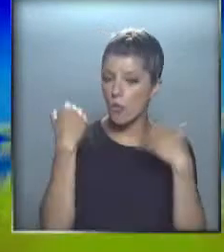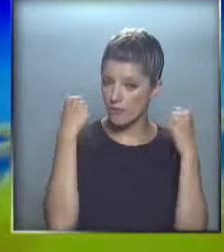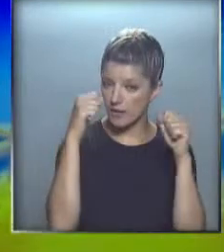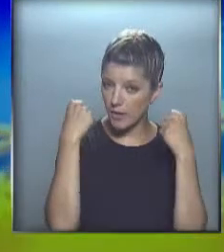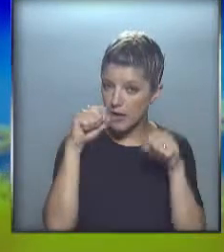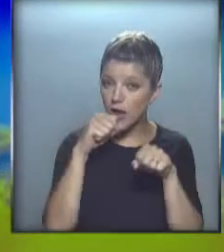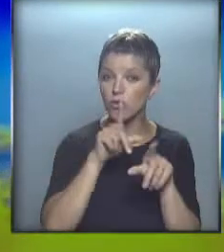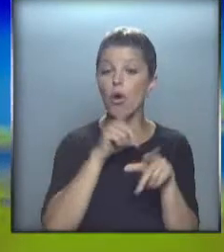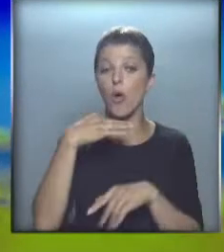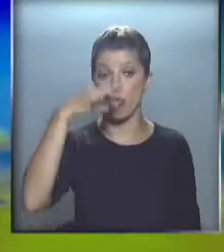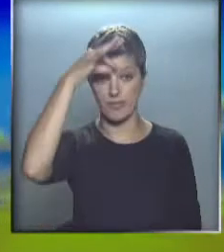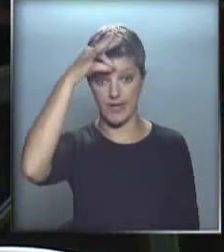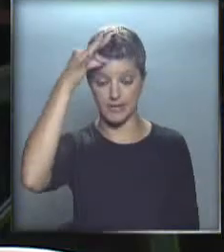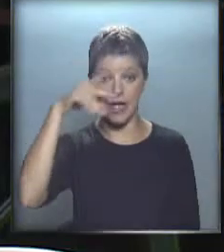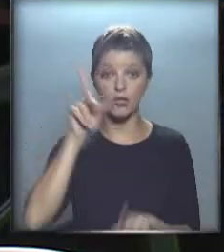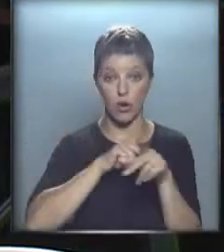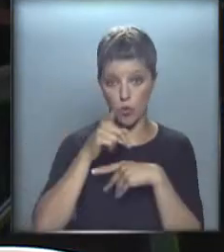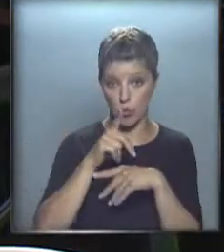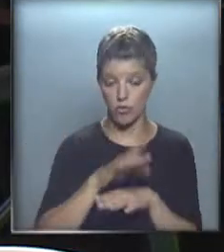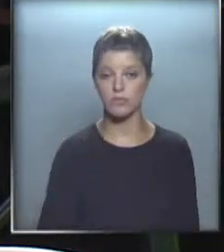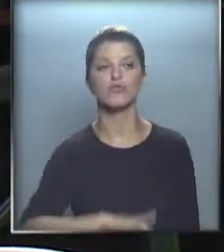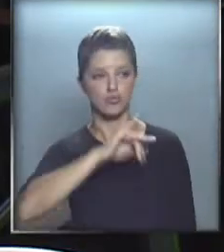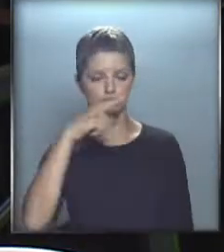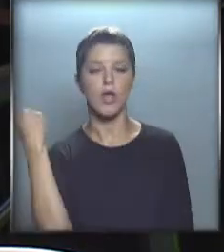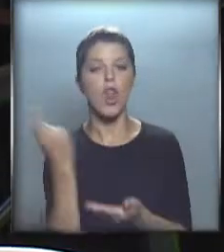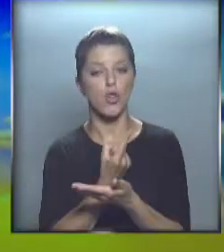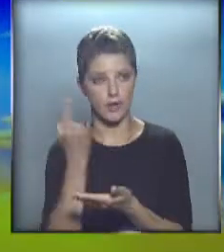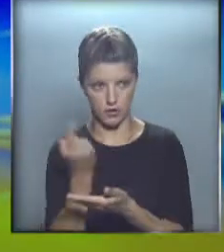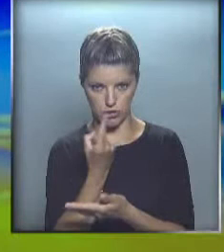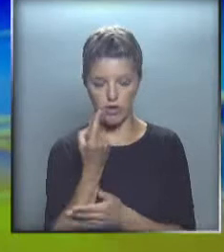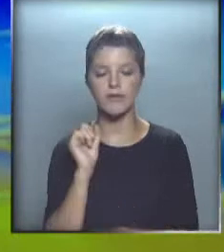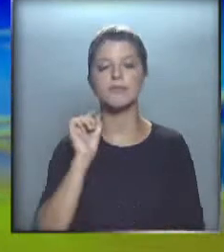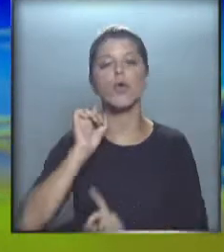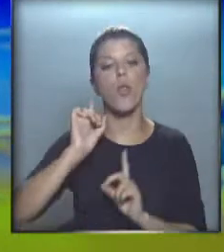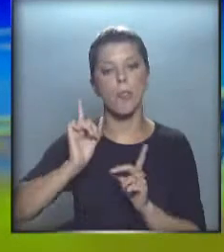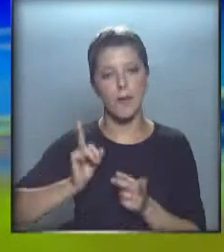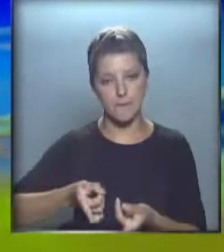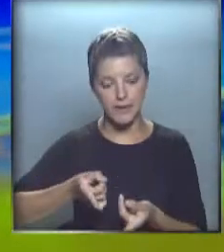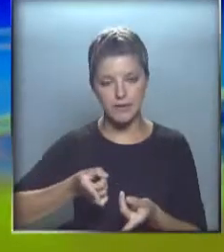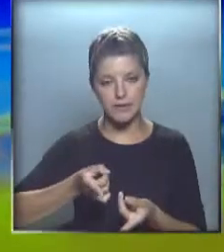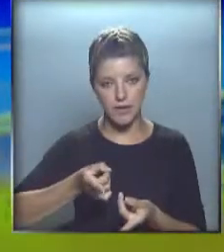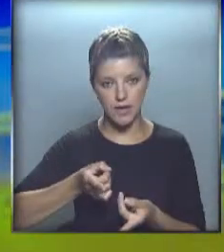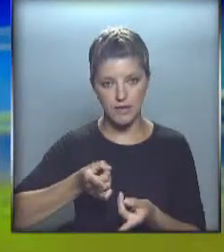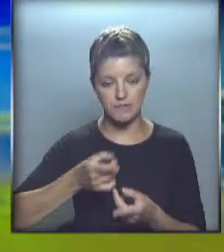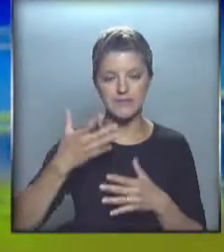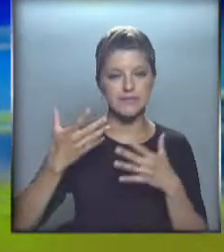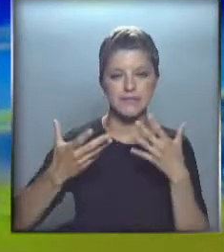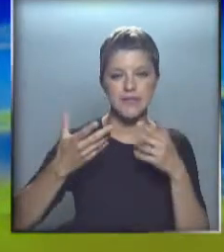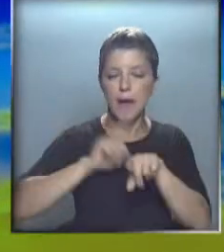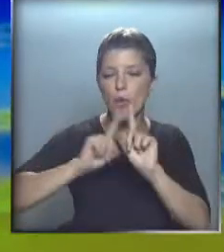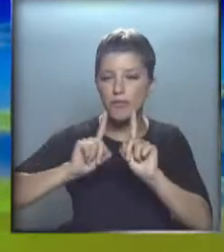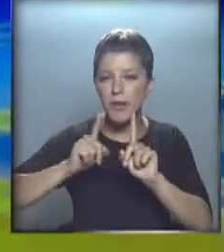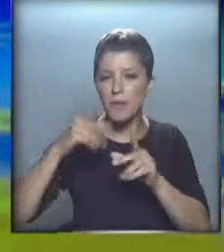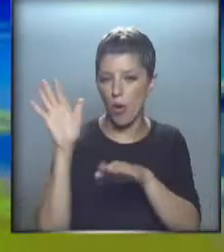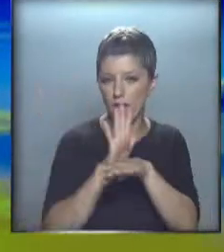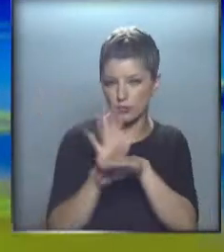en alguien que los dirija? Están los directores, por supuesto, y también sucede... Durante el mismo, la misma actuación te